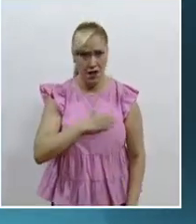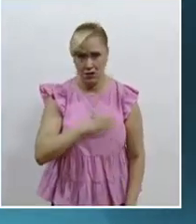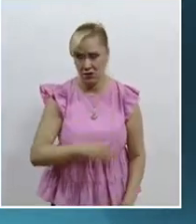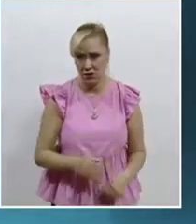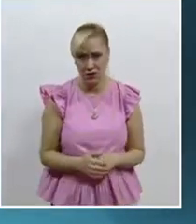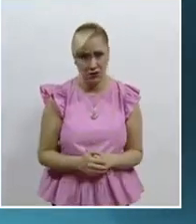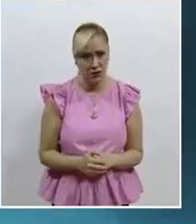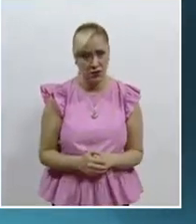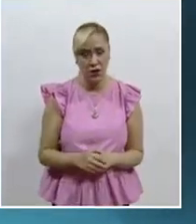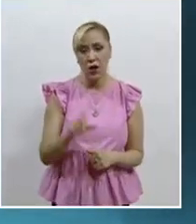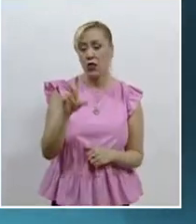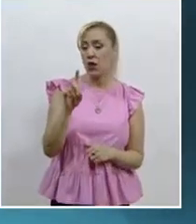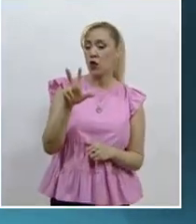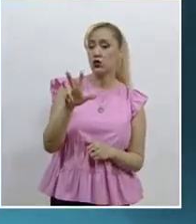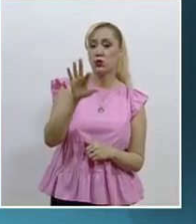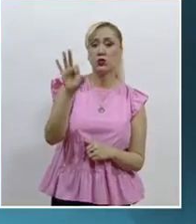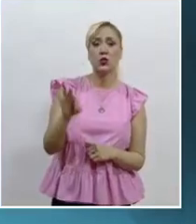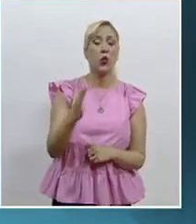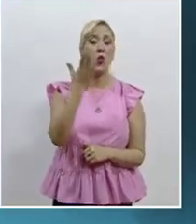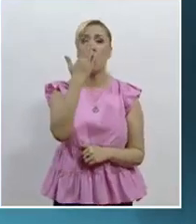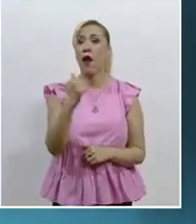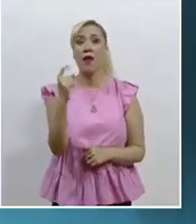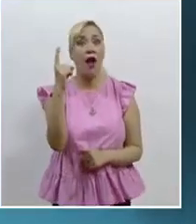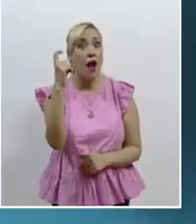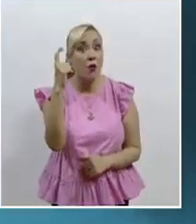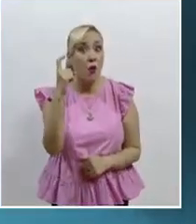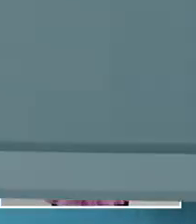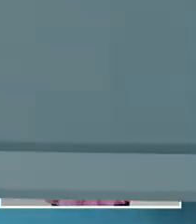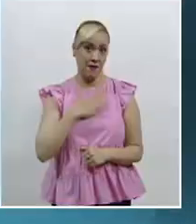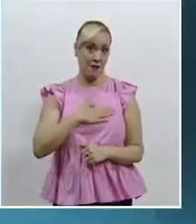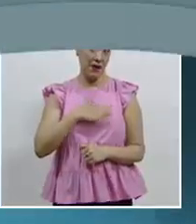El 38% no tienen acceso a agua.